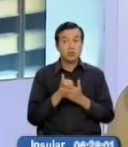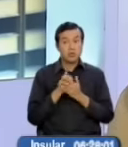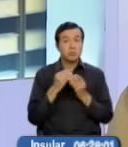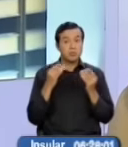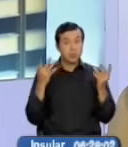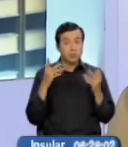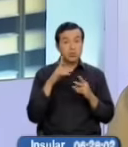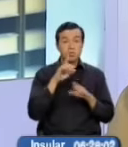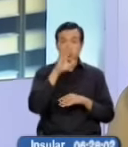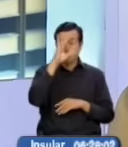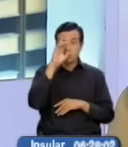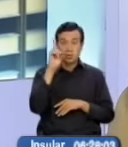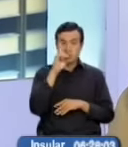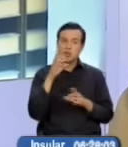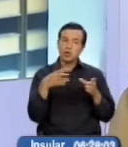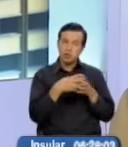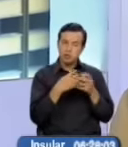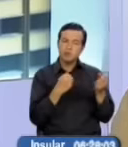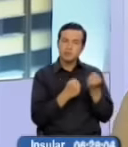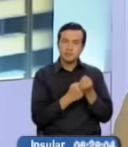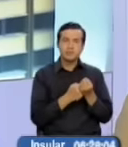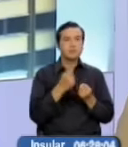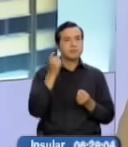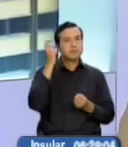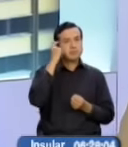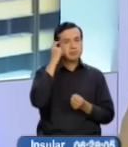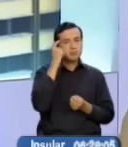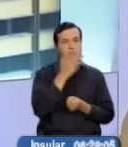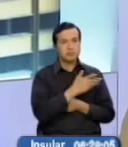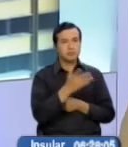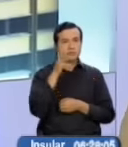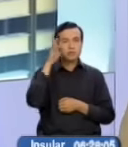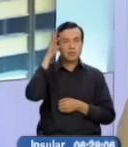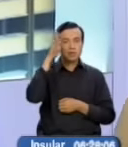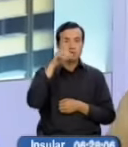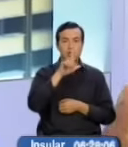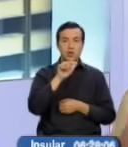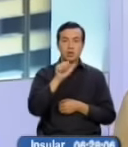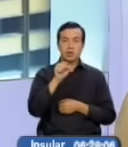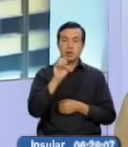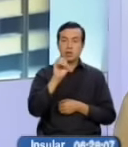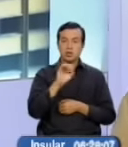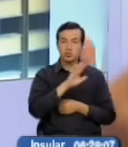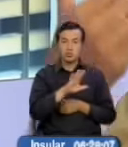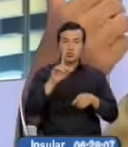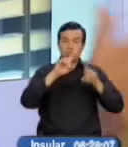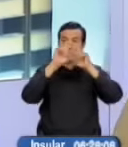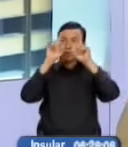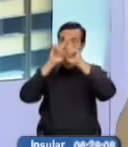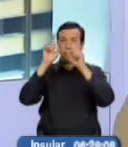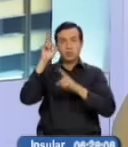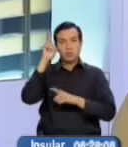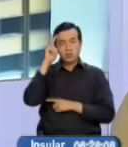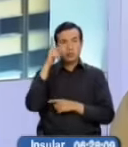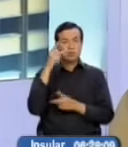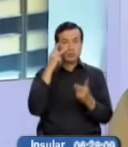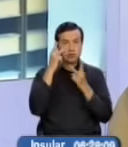ayudando a la derecha. Entonces, en particular, yo diría, el discurso de Lasso, proempresarial, yo lo